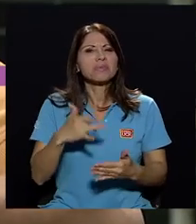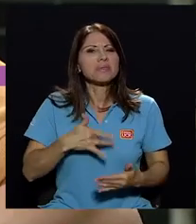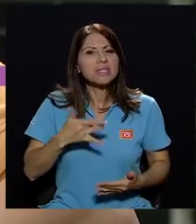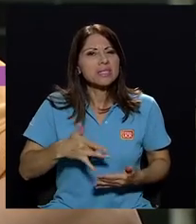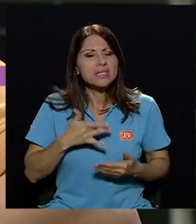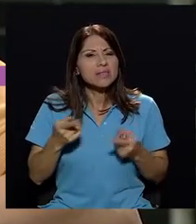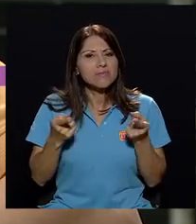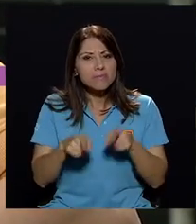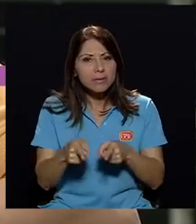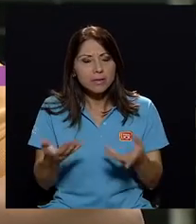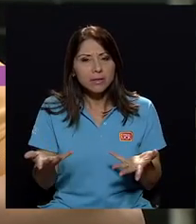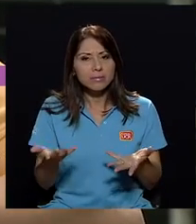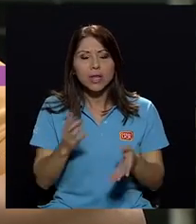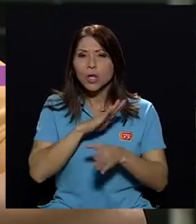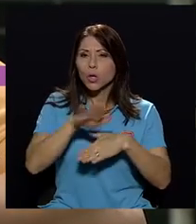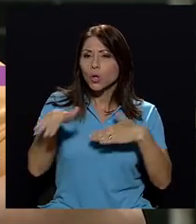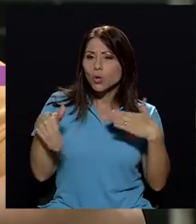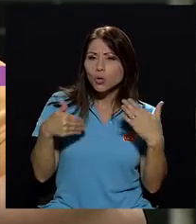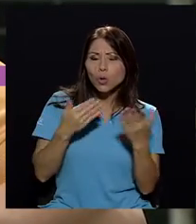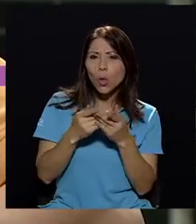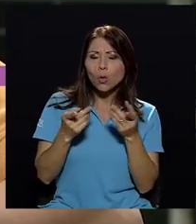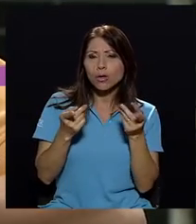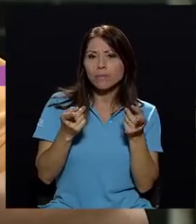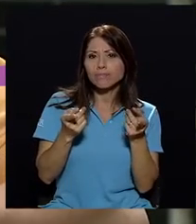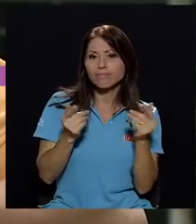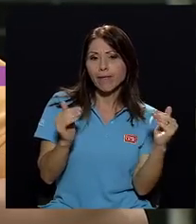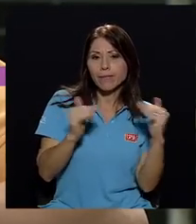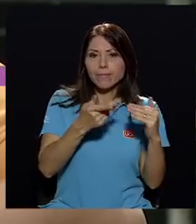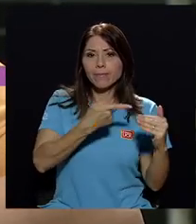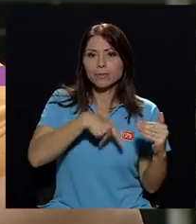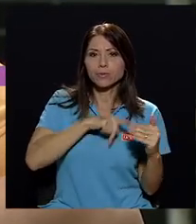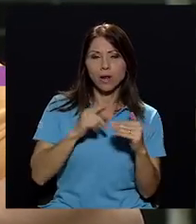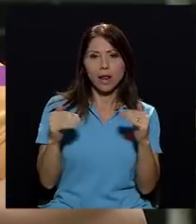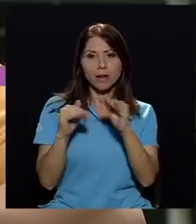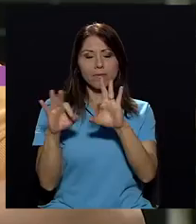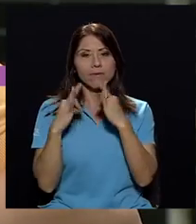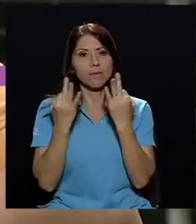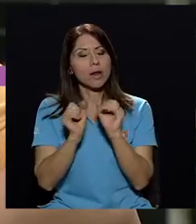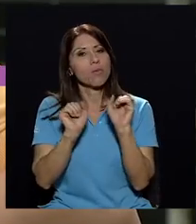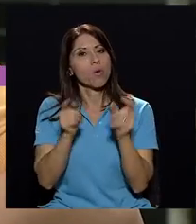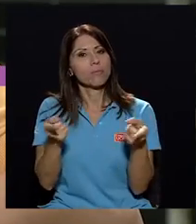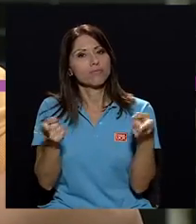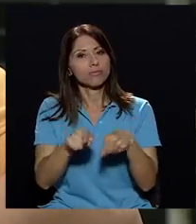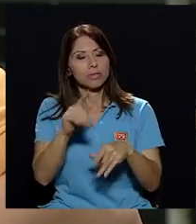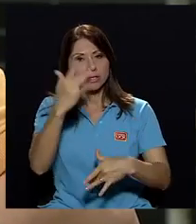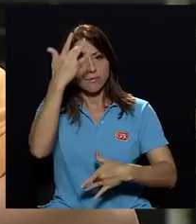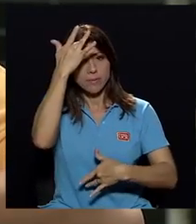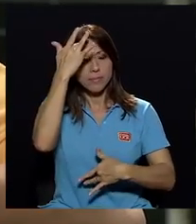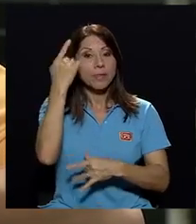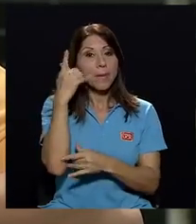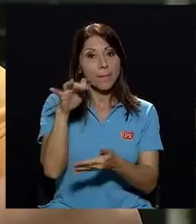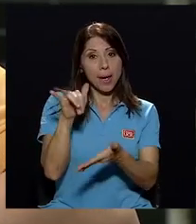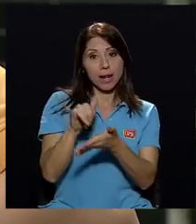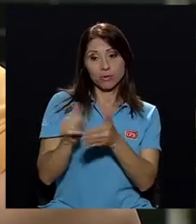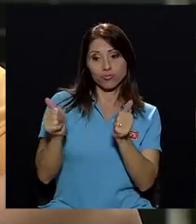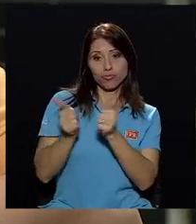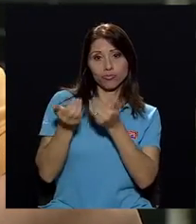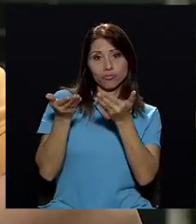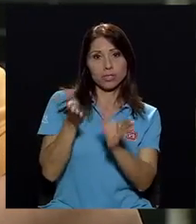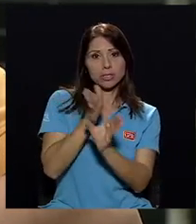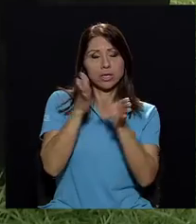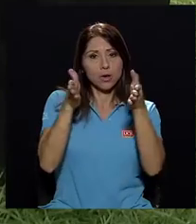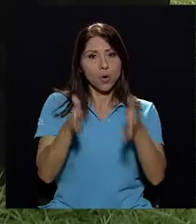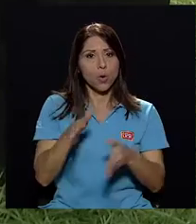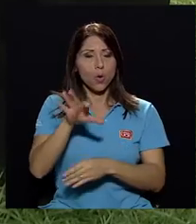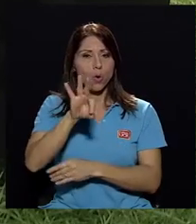los síntomas que provocan y todas las repercusiones que a nivel personal y familiar esta enfermedad podría tener. Para esto nos acompaña